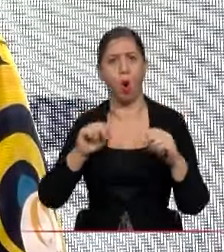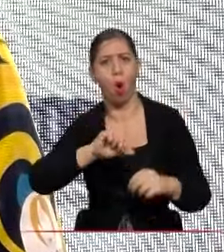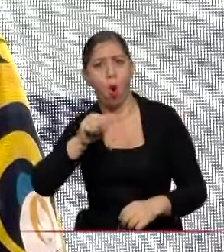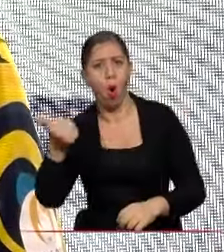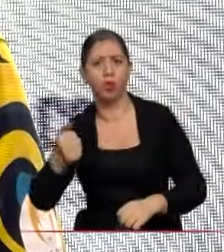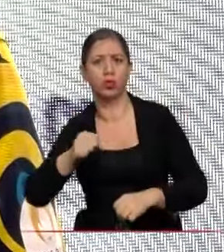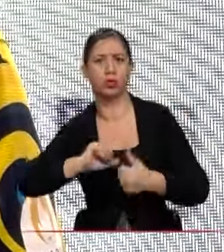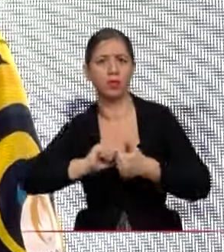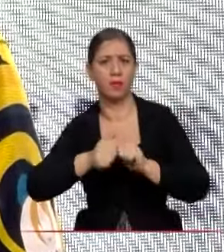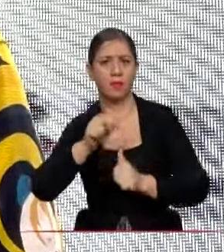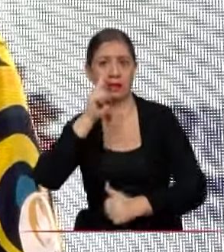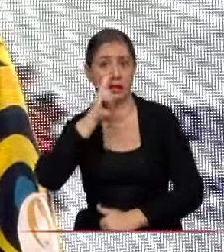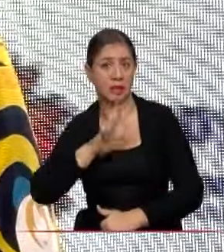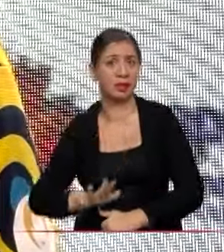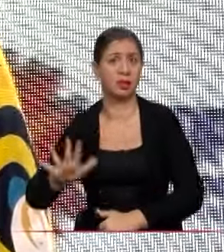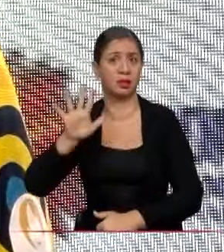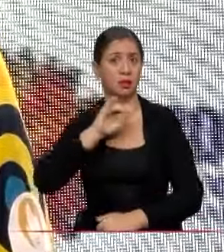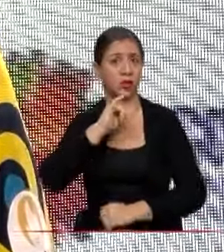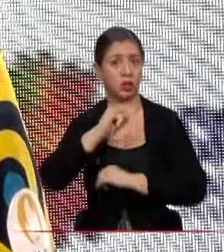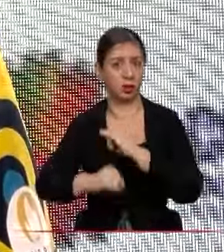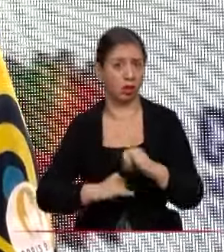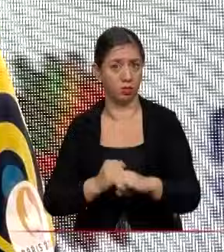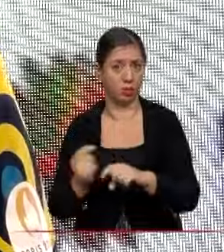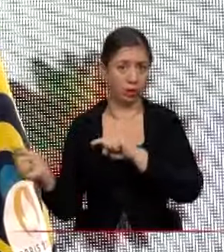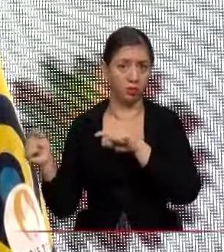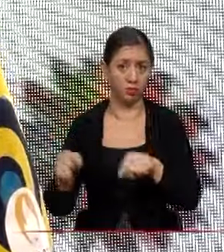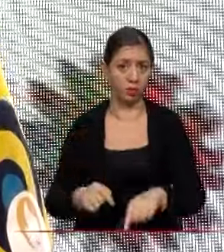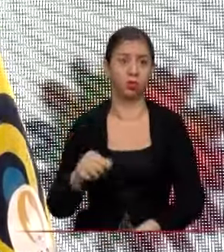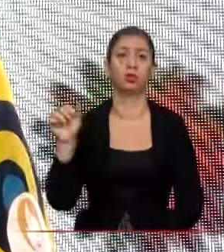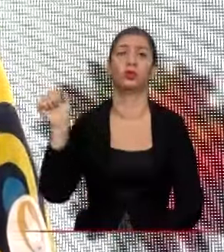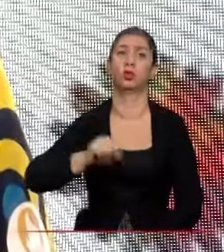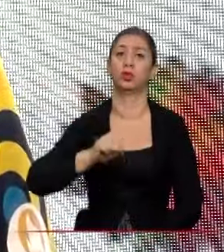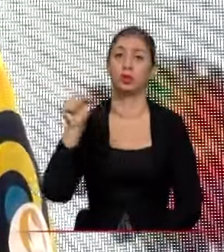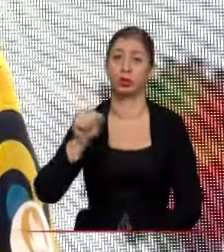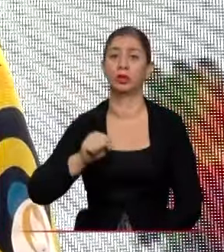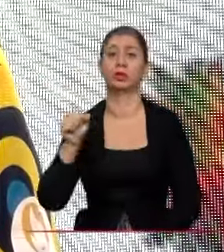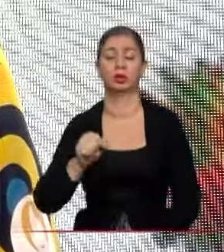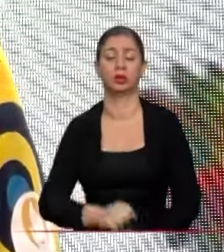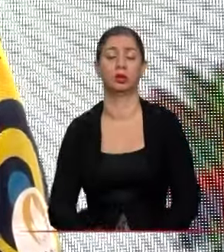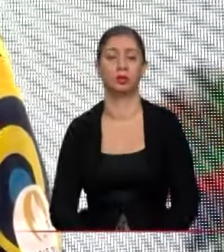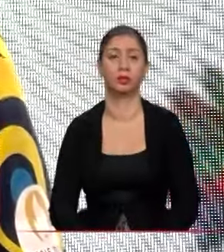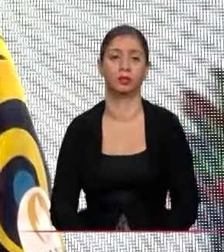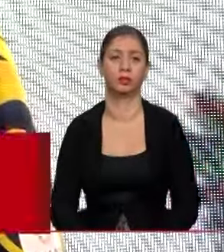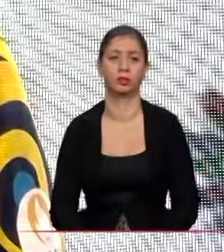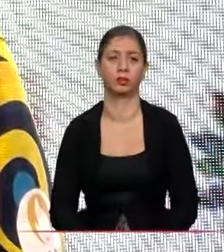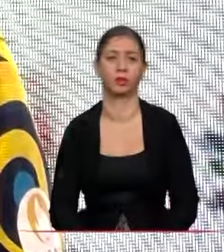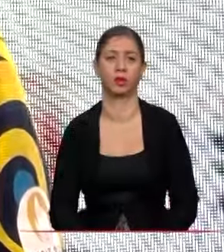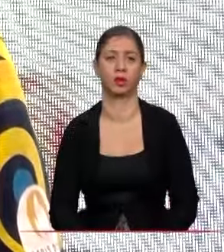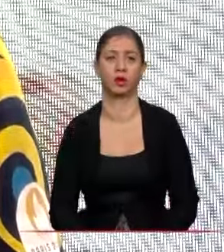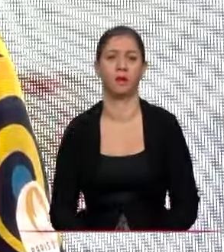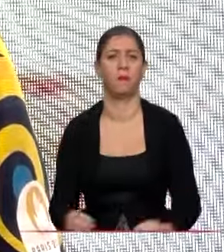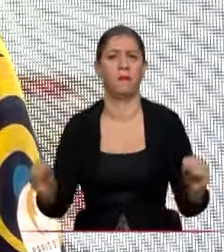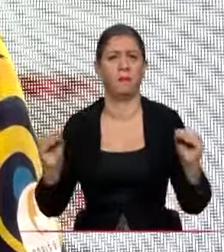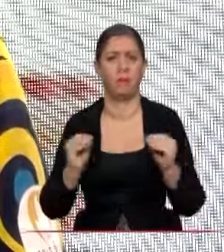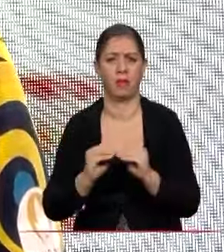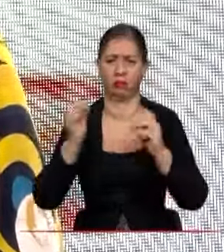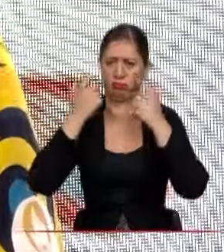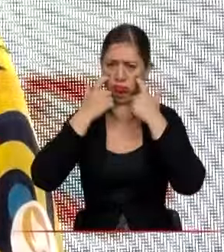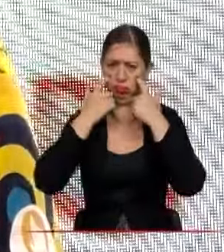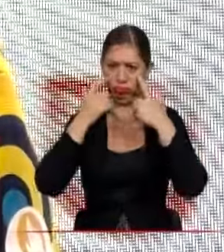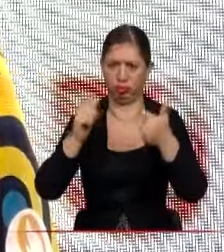de carácter nacional e internacional para que estén presentes en esta gala? Sí, podría decirle que vamos a tener además la exaltación